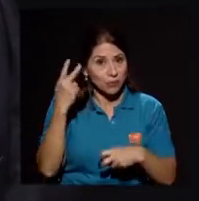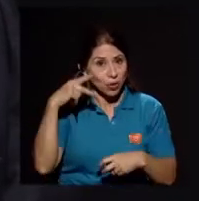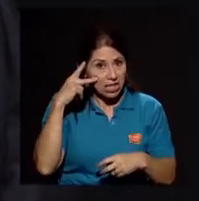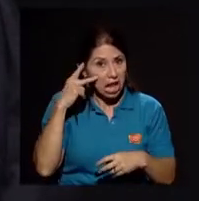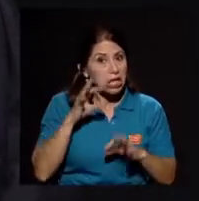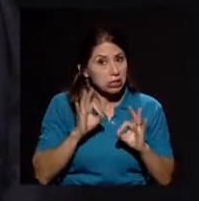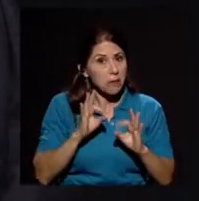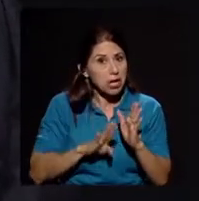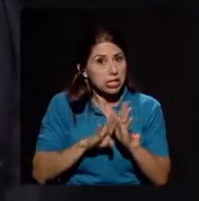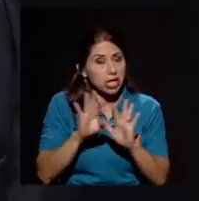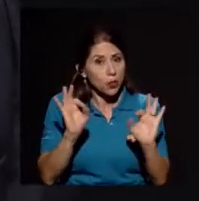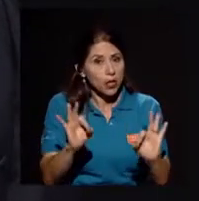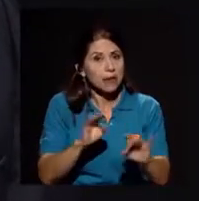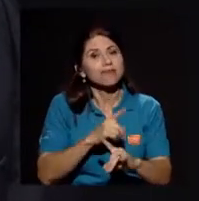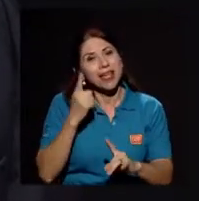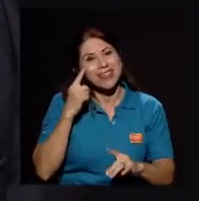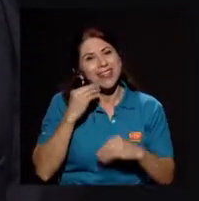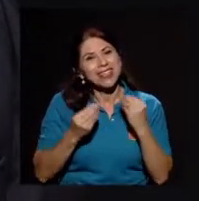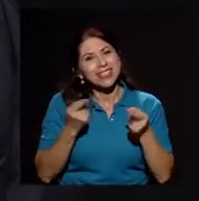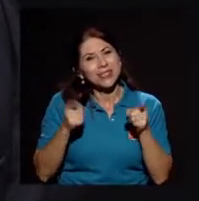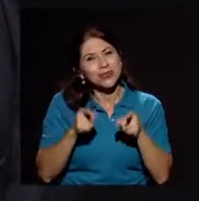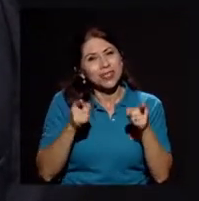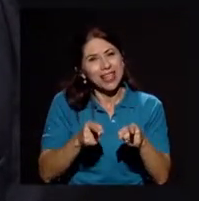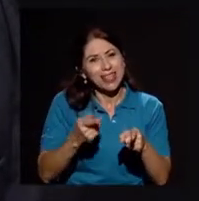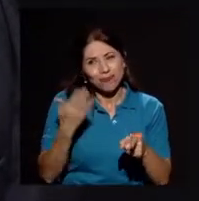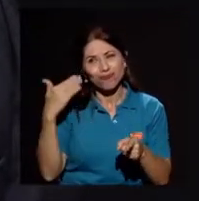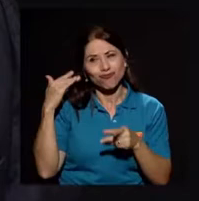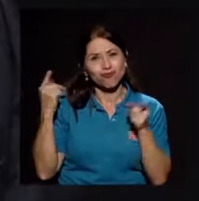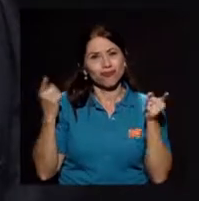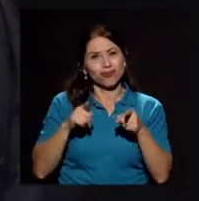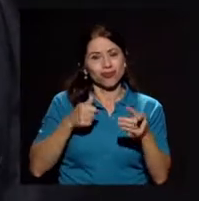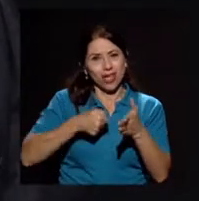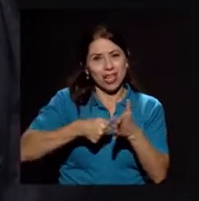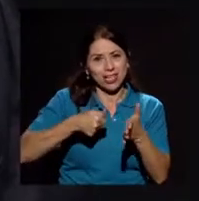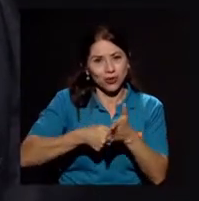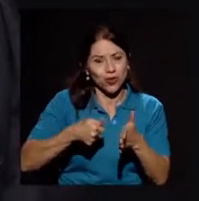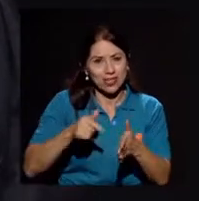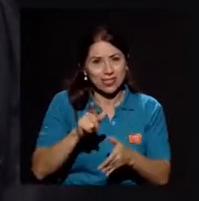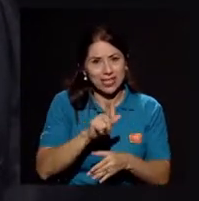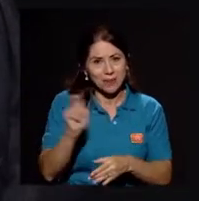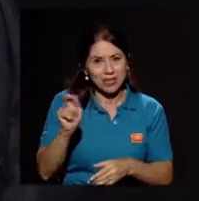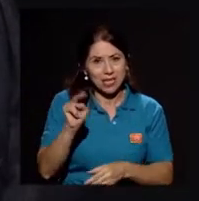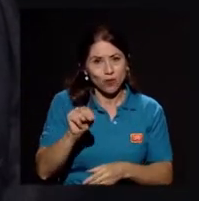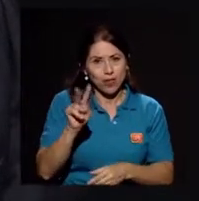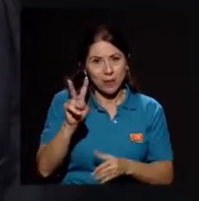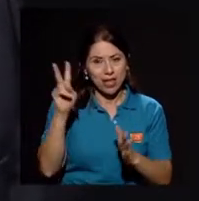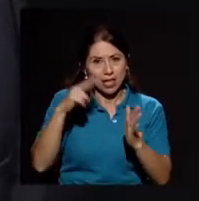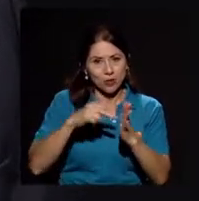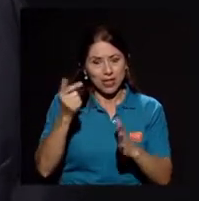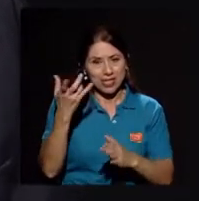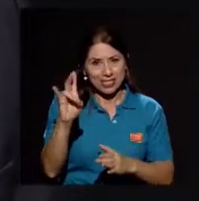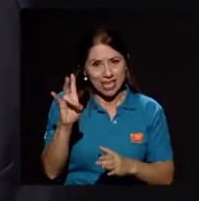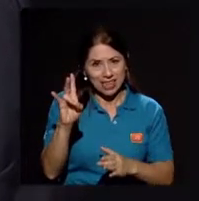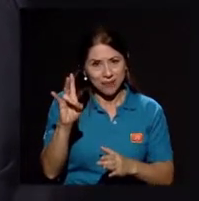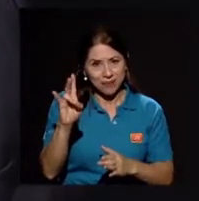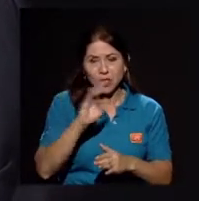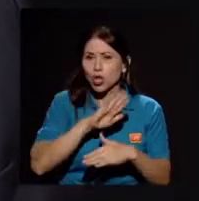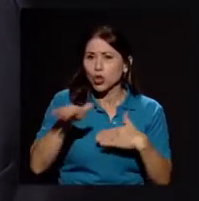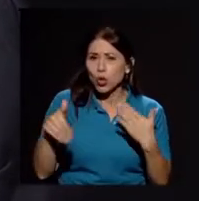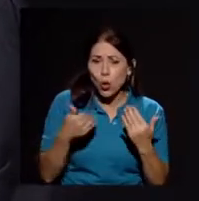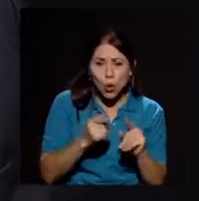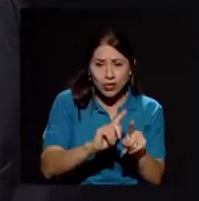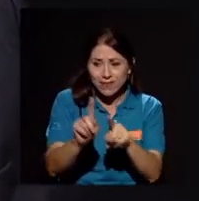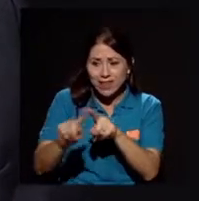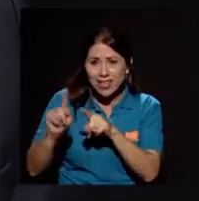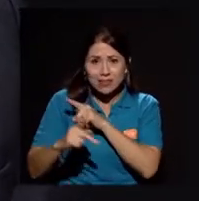va a suceder después de todo este tema que ha suscitado las elecciones del mes de noviembre del 2017 todos son economías que han